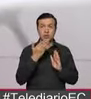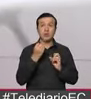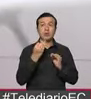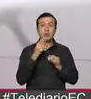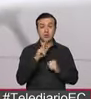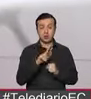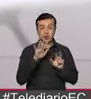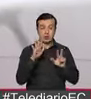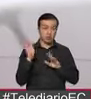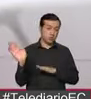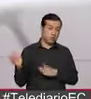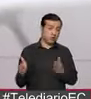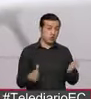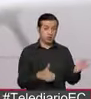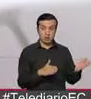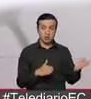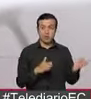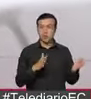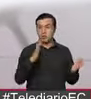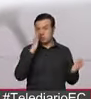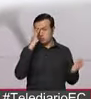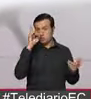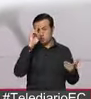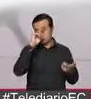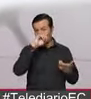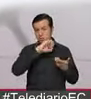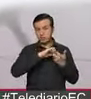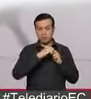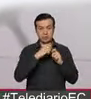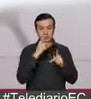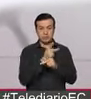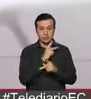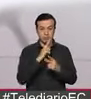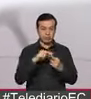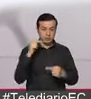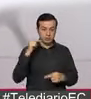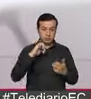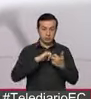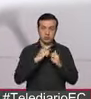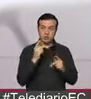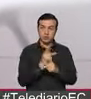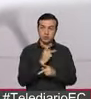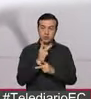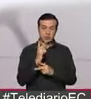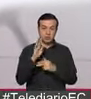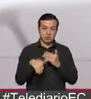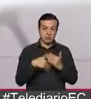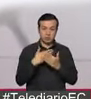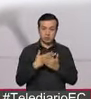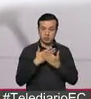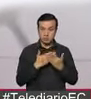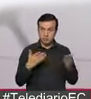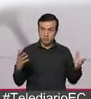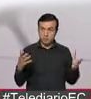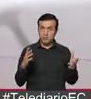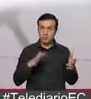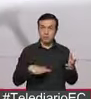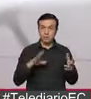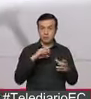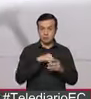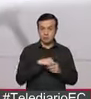38 muertes violentes por los por lo complicado que es en la región aquí tenemos presencia de